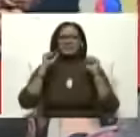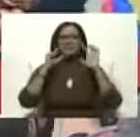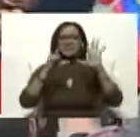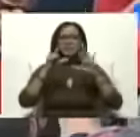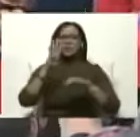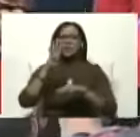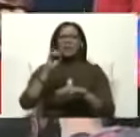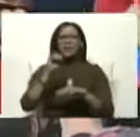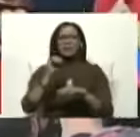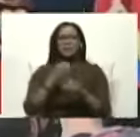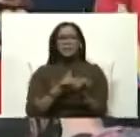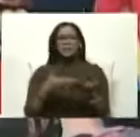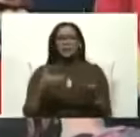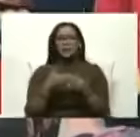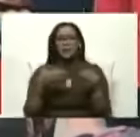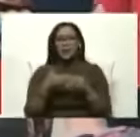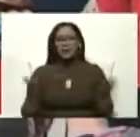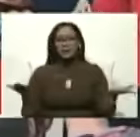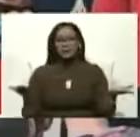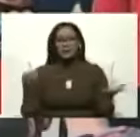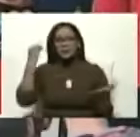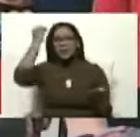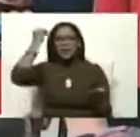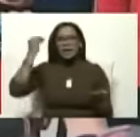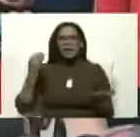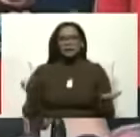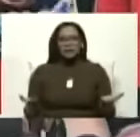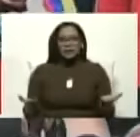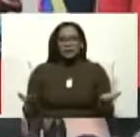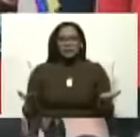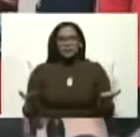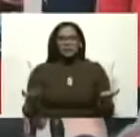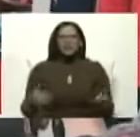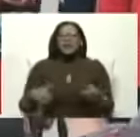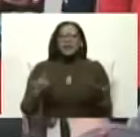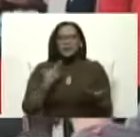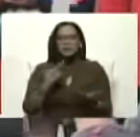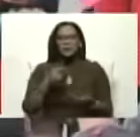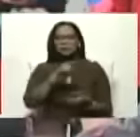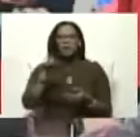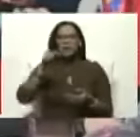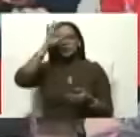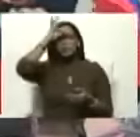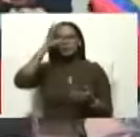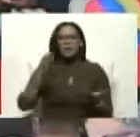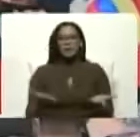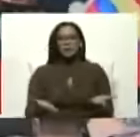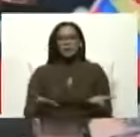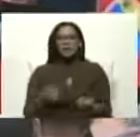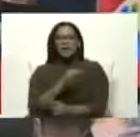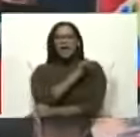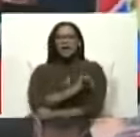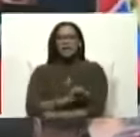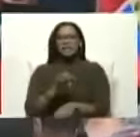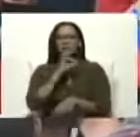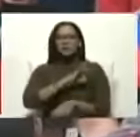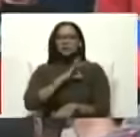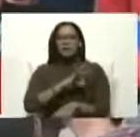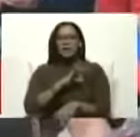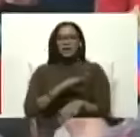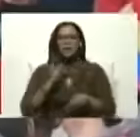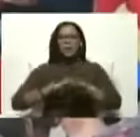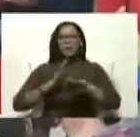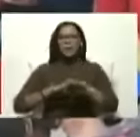dólares. Imagínense, hermanos y hermanas, ¿qué les voy a contar que ustedes no sepan las heridas sociales causadas por